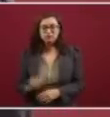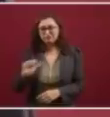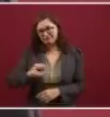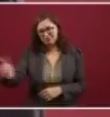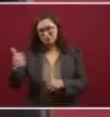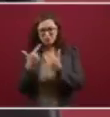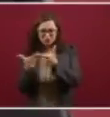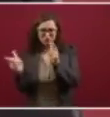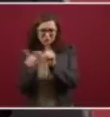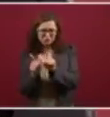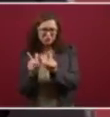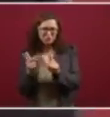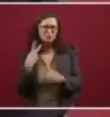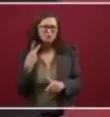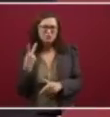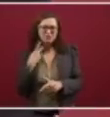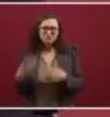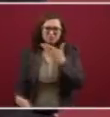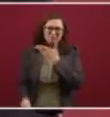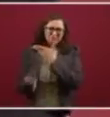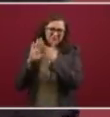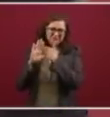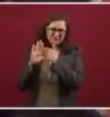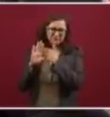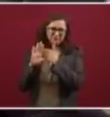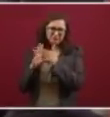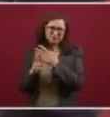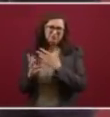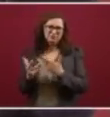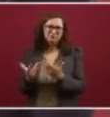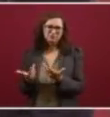oposición, que